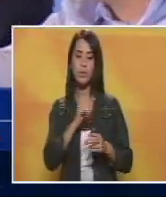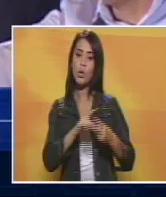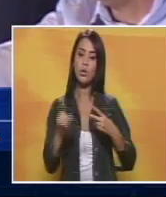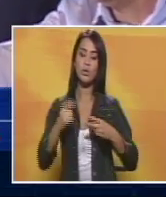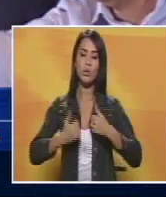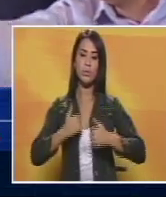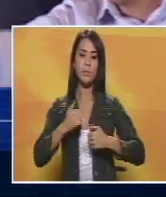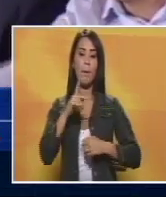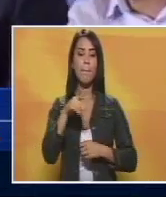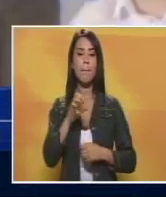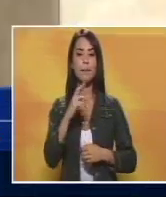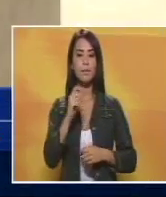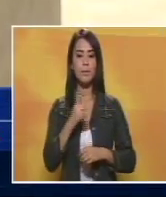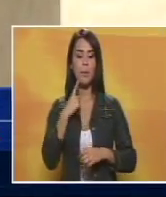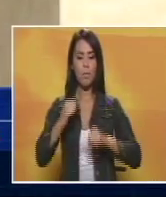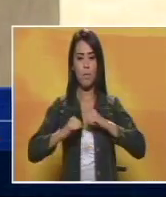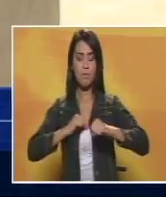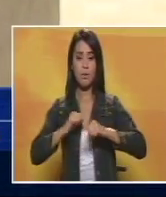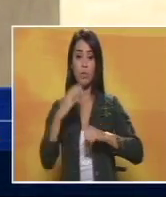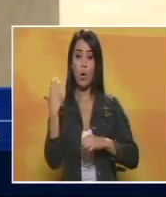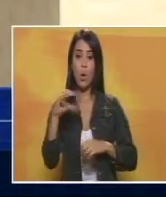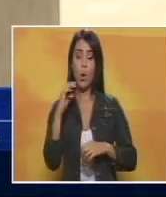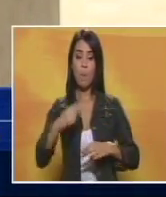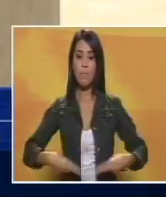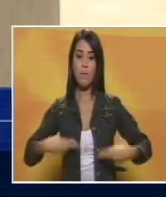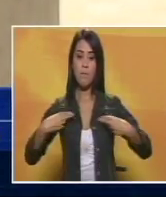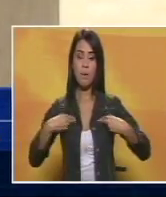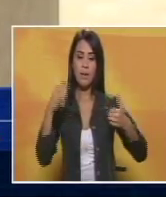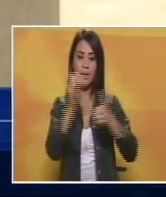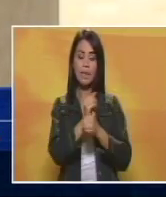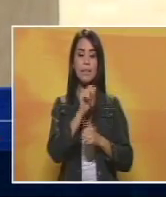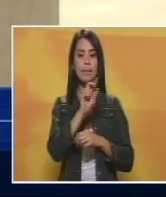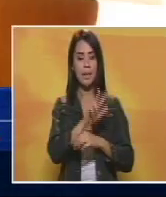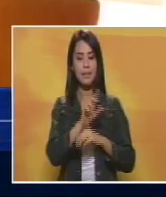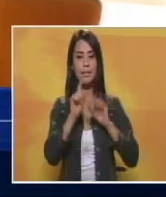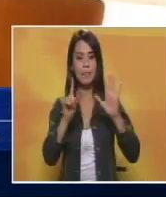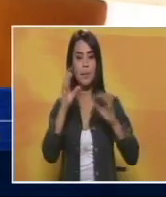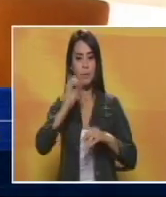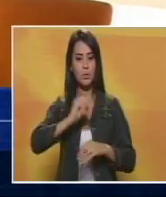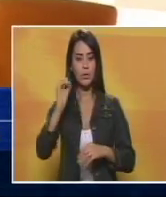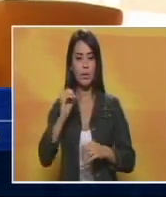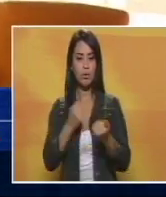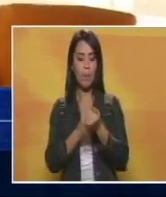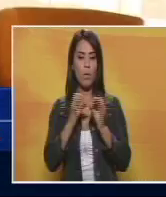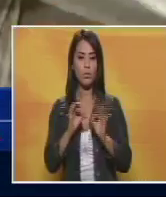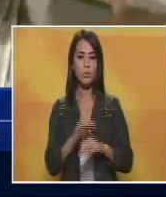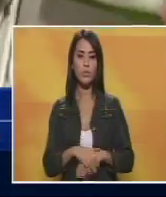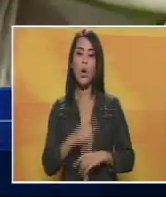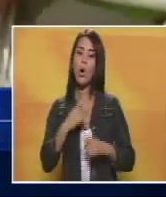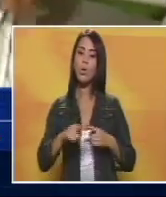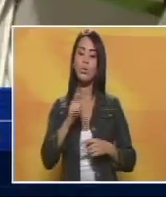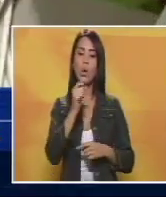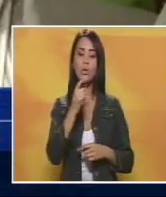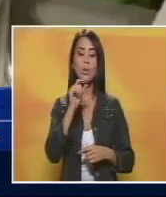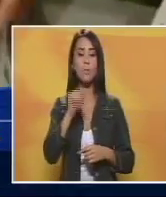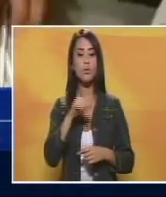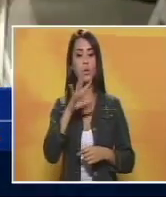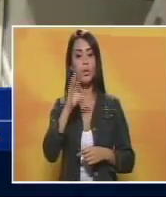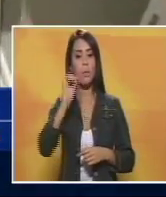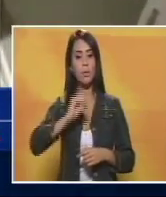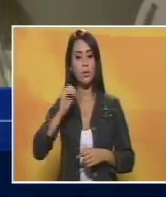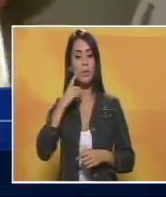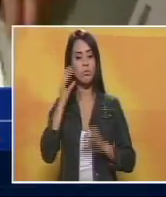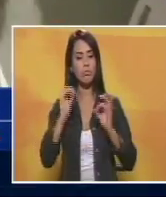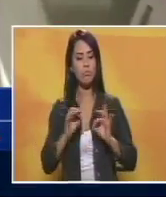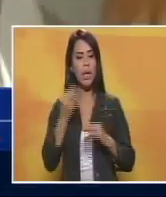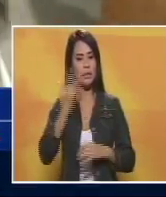Gustavo Petro, del movimiento Colombia Humana, y quien alcanza 36% de la intención. Por otro lado, 11.5% de los consultados aseguró